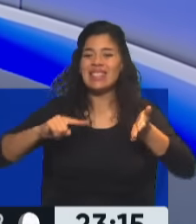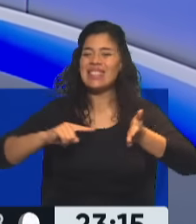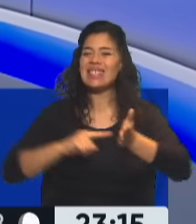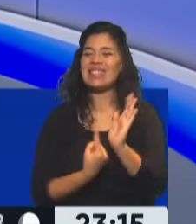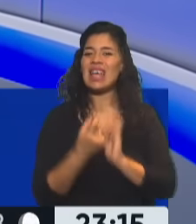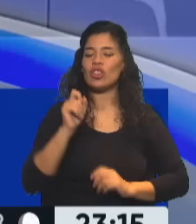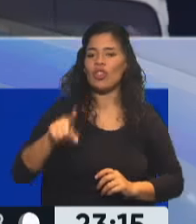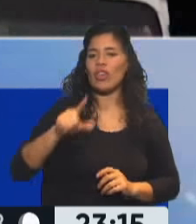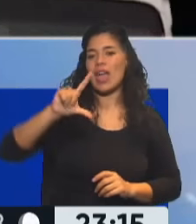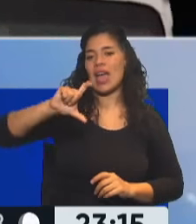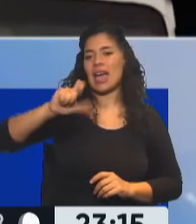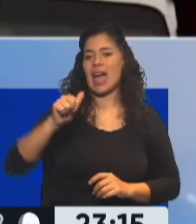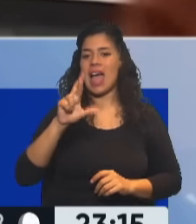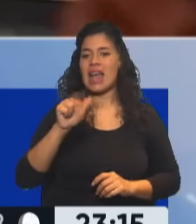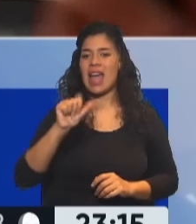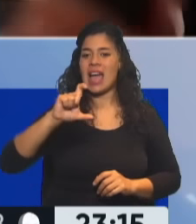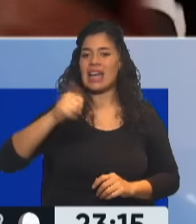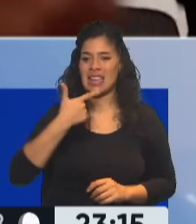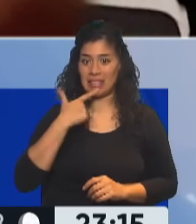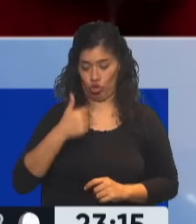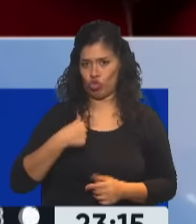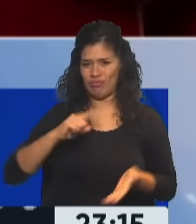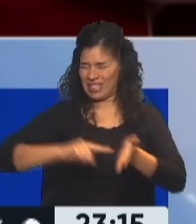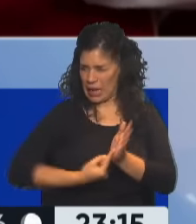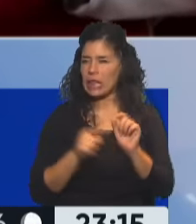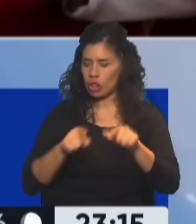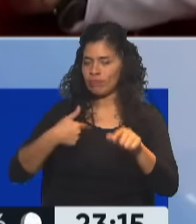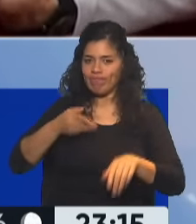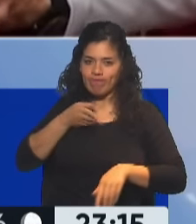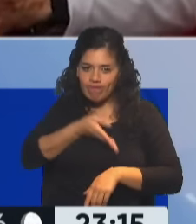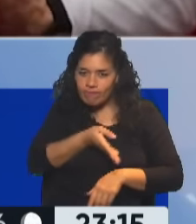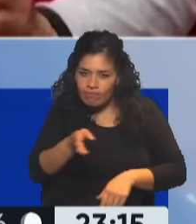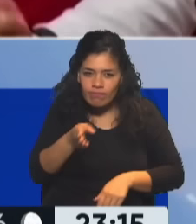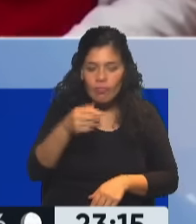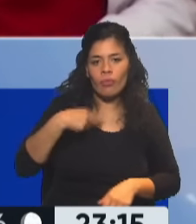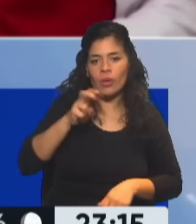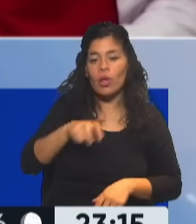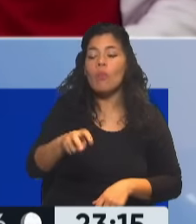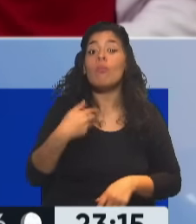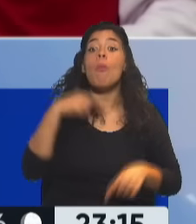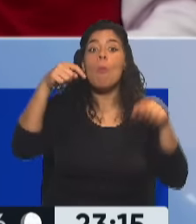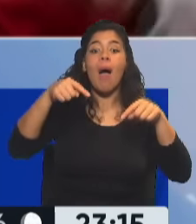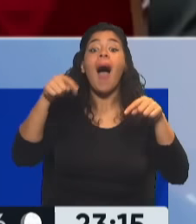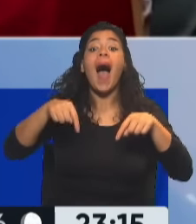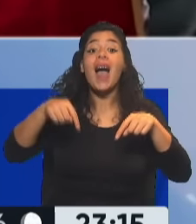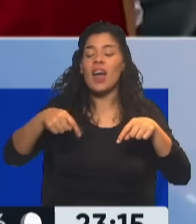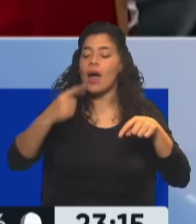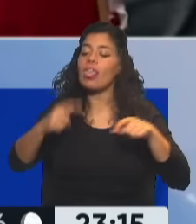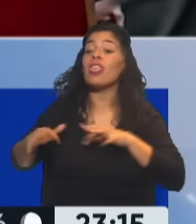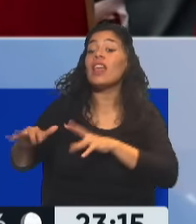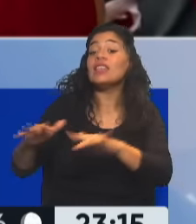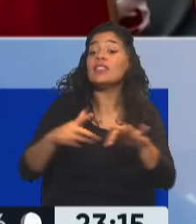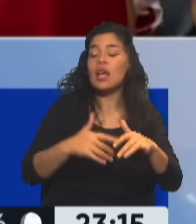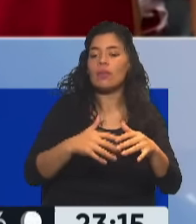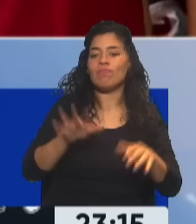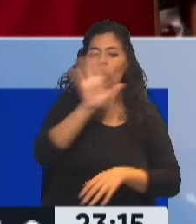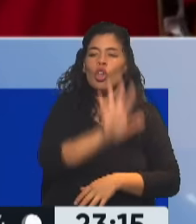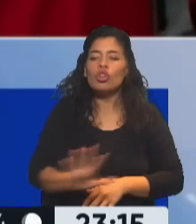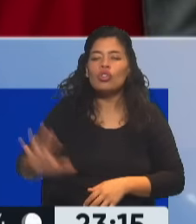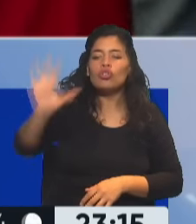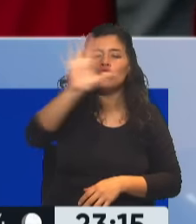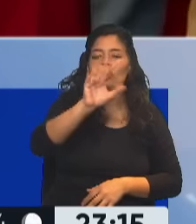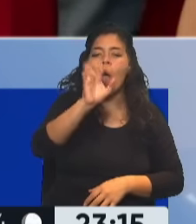de Caracas, en el centro, porque sobre todo acá se remarca mucho que el oeste es, digamos, una zona donde apoya mayoritariamente a